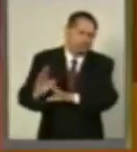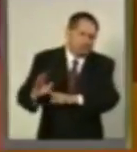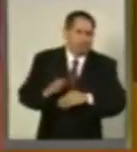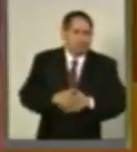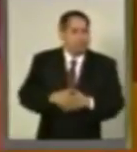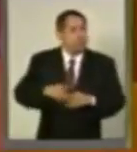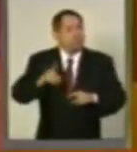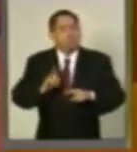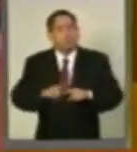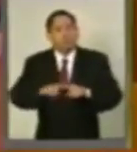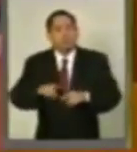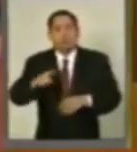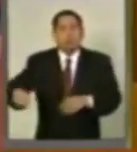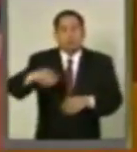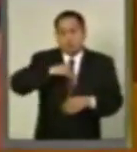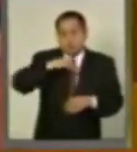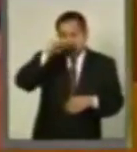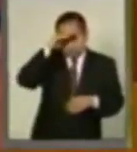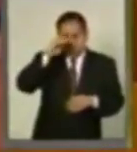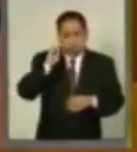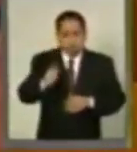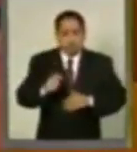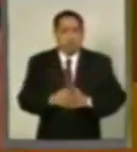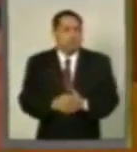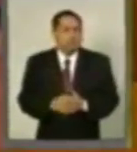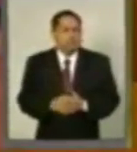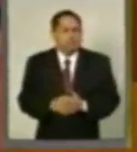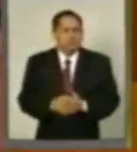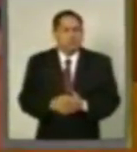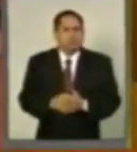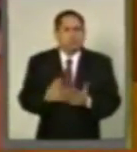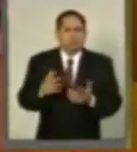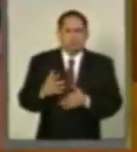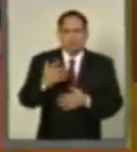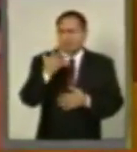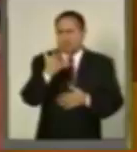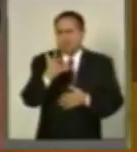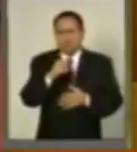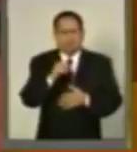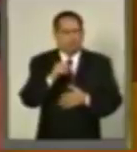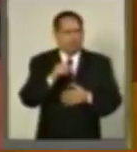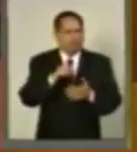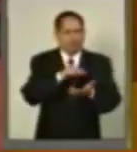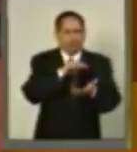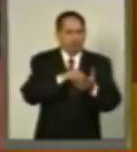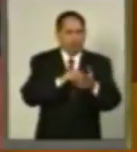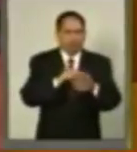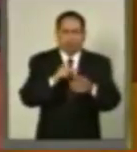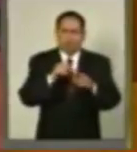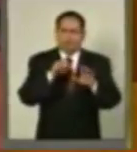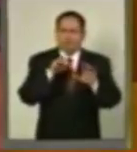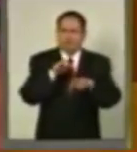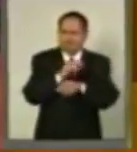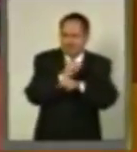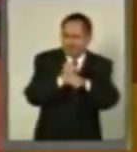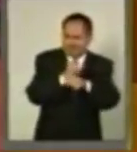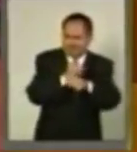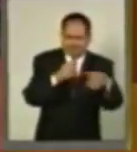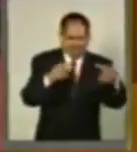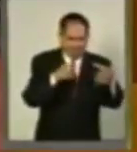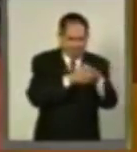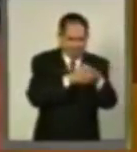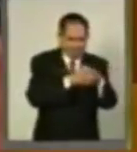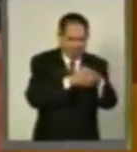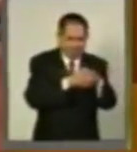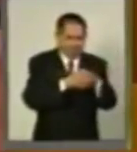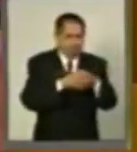si alguien aquí asume que haber logrado 5 centros de fusión de inteligencia que están